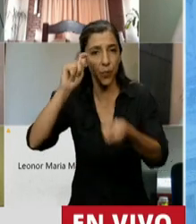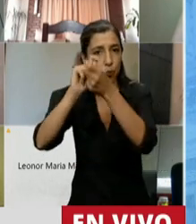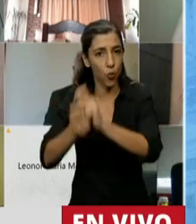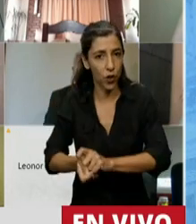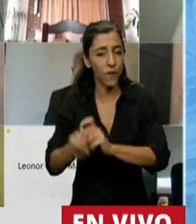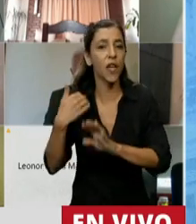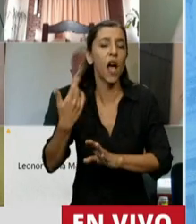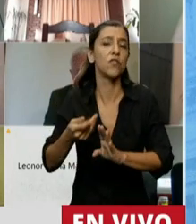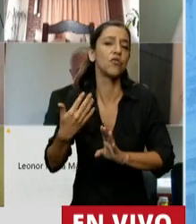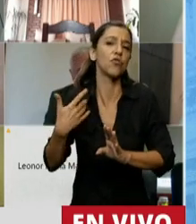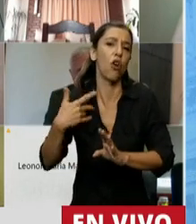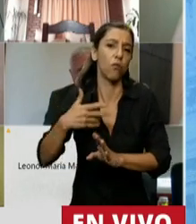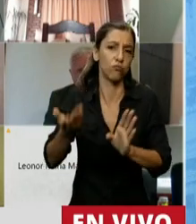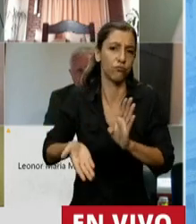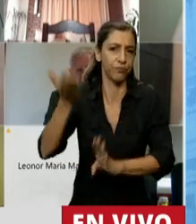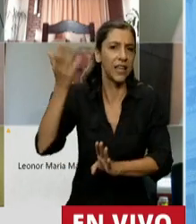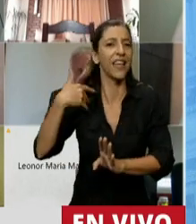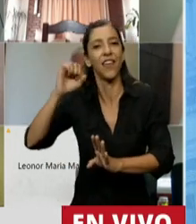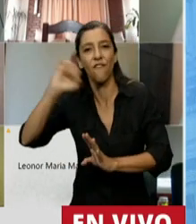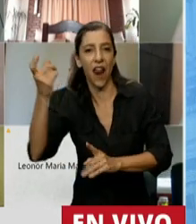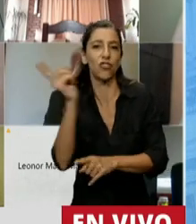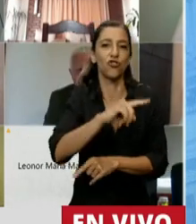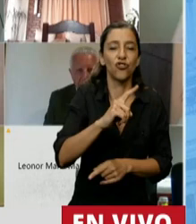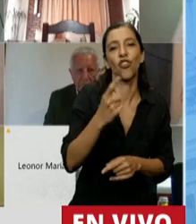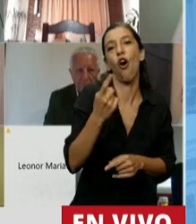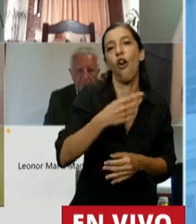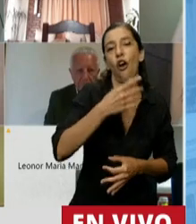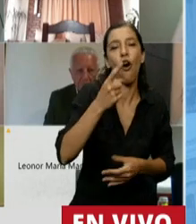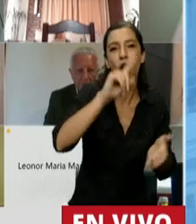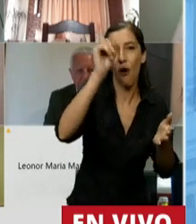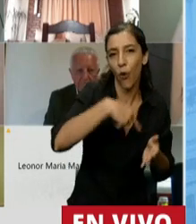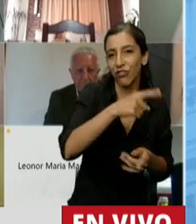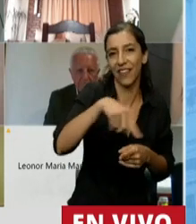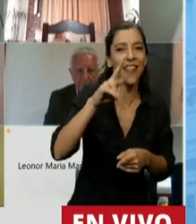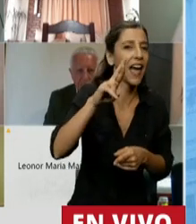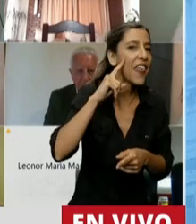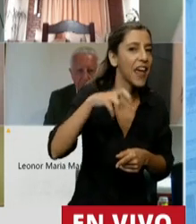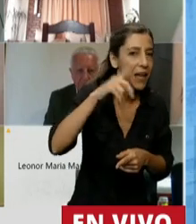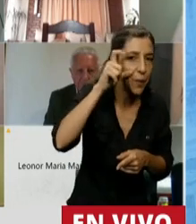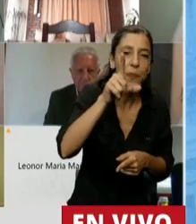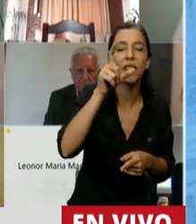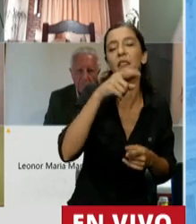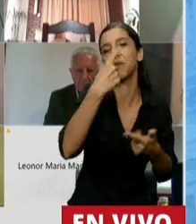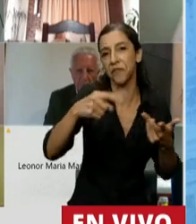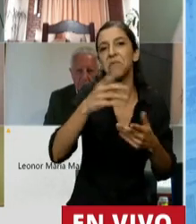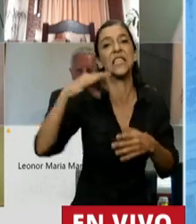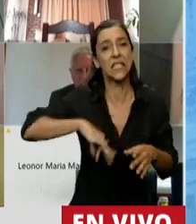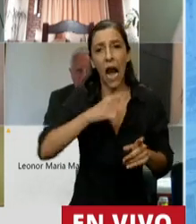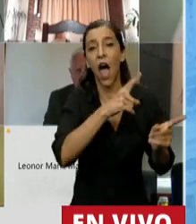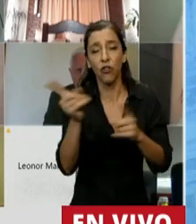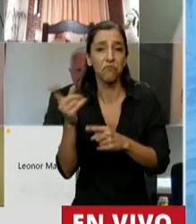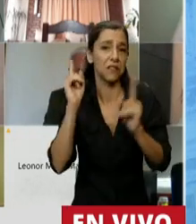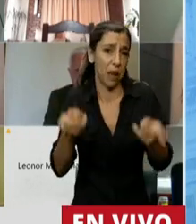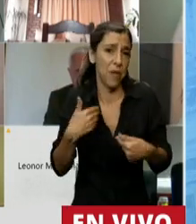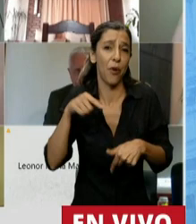por inflación y en un 30% por el índice RIPTE o la variación de salarios. ¿Y cuál fue el resultado? También una realidad incuestionable. Las